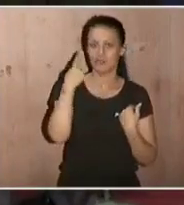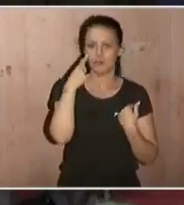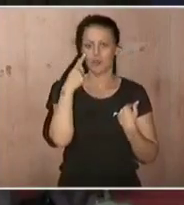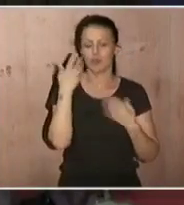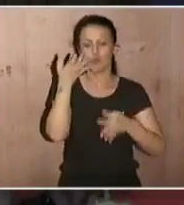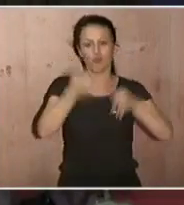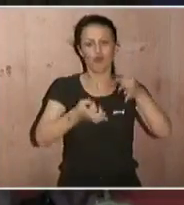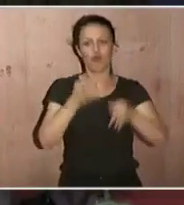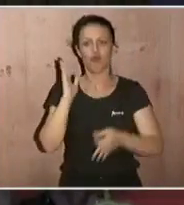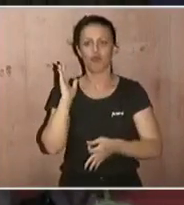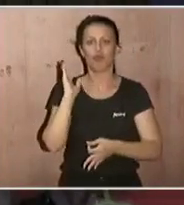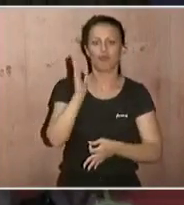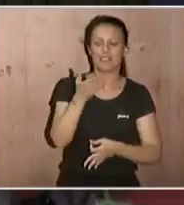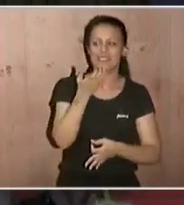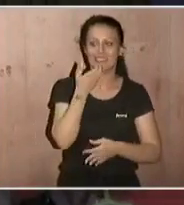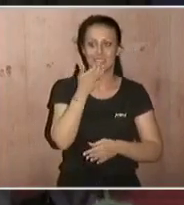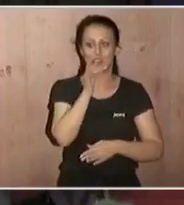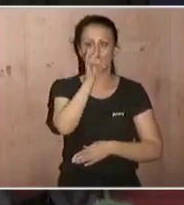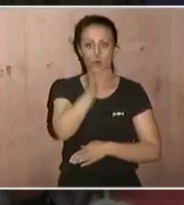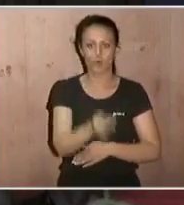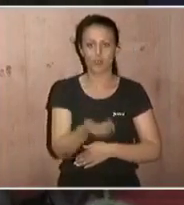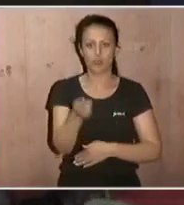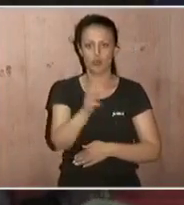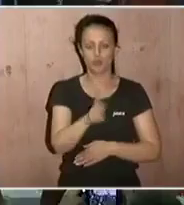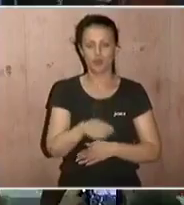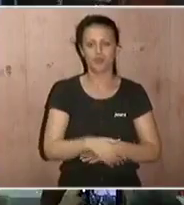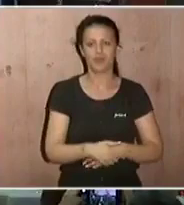jutge si falteu al compromís. Selleu.